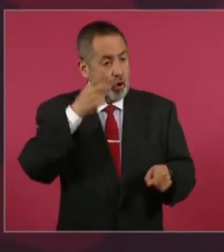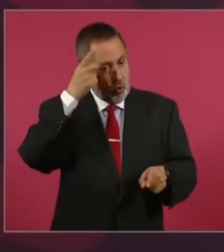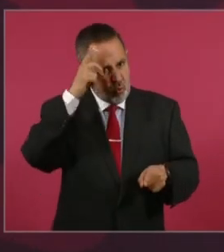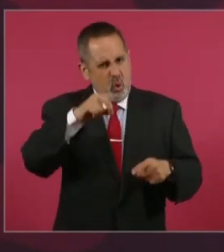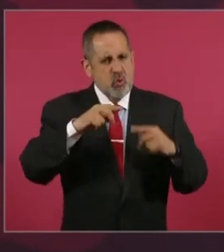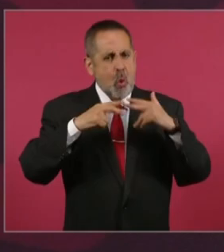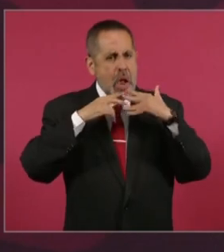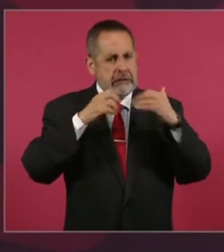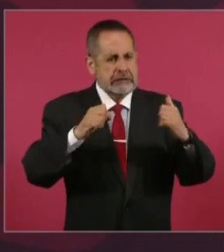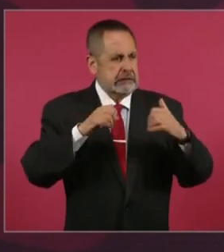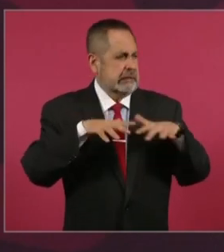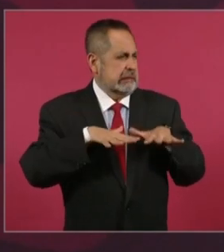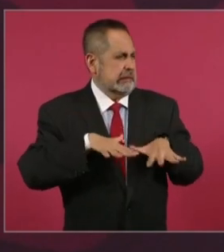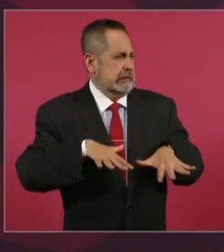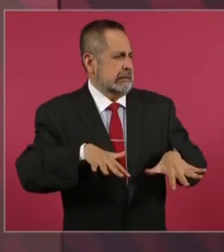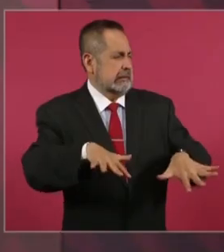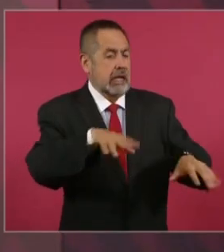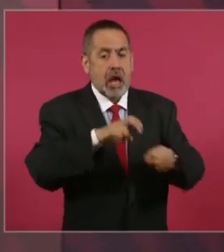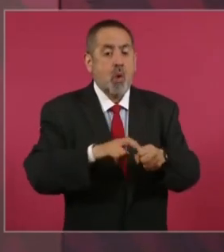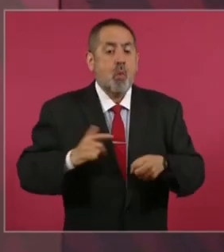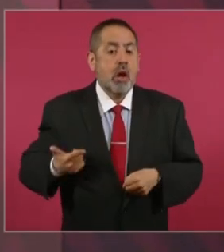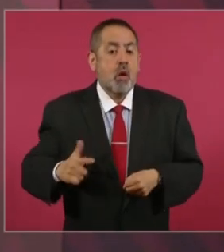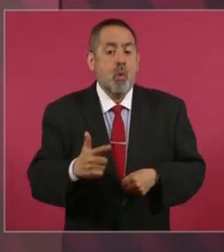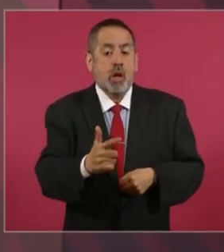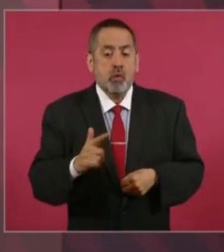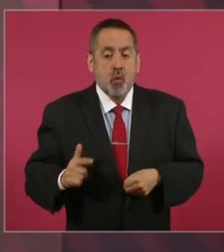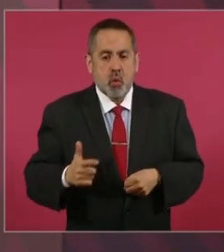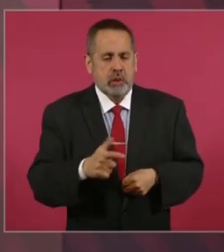Hacendados de Guanajuato,